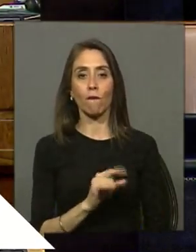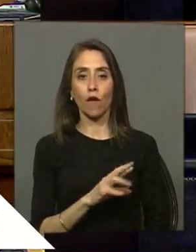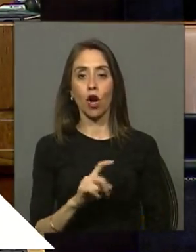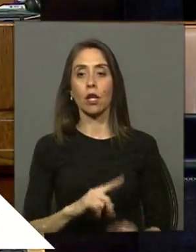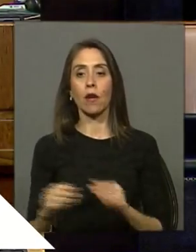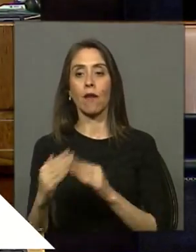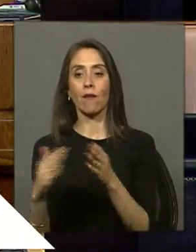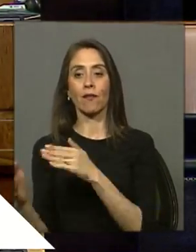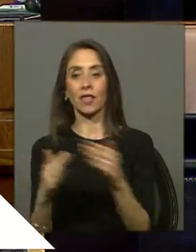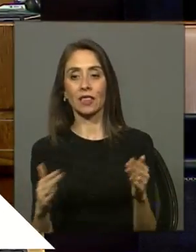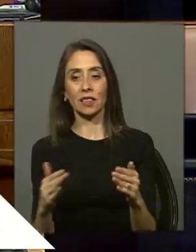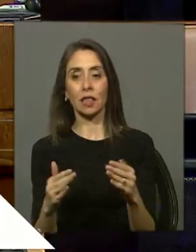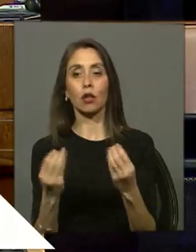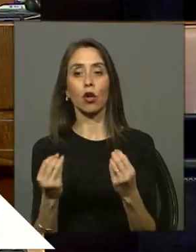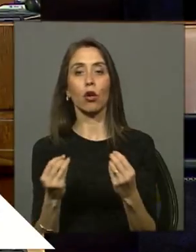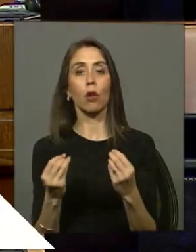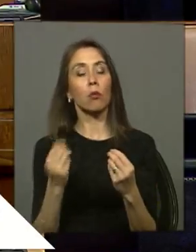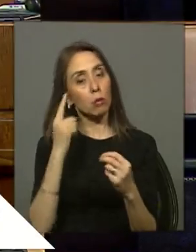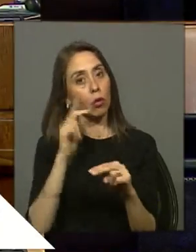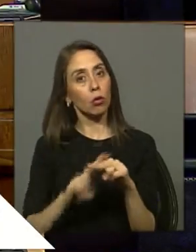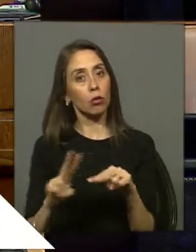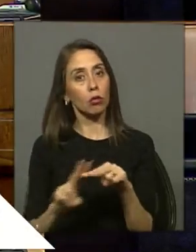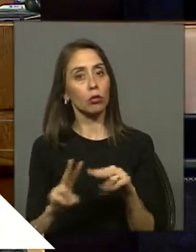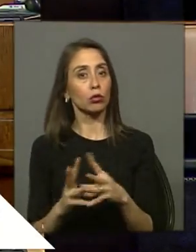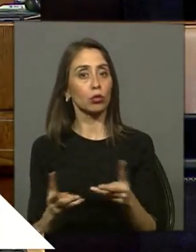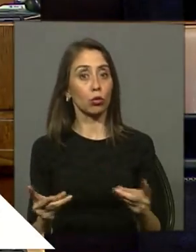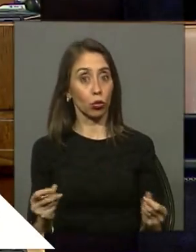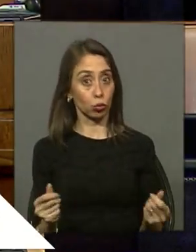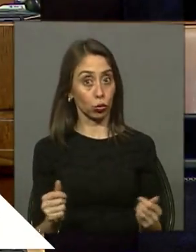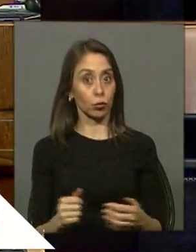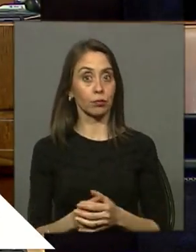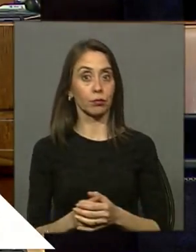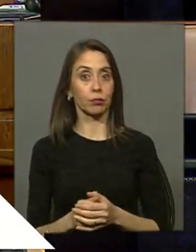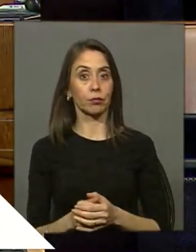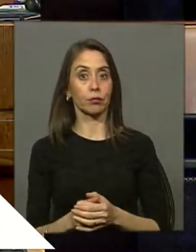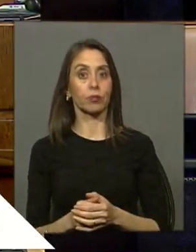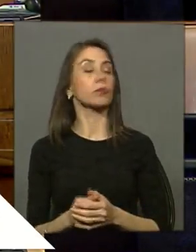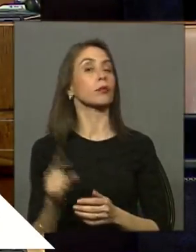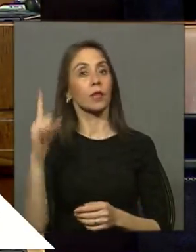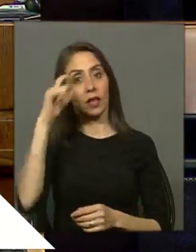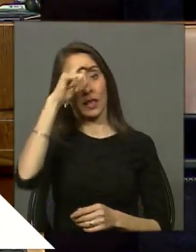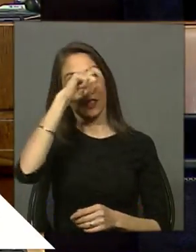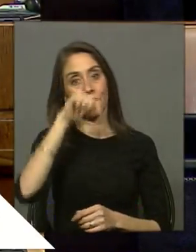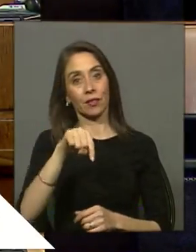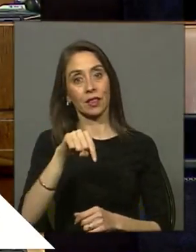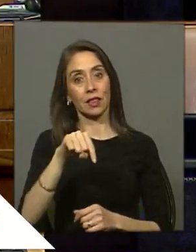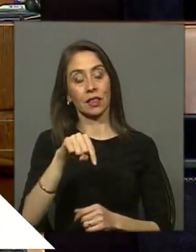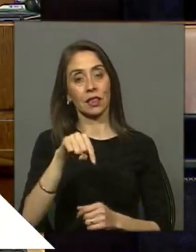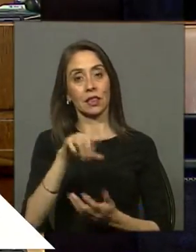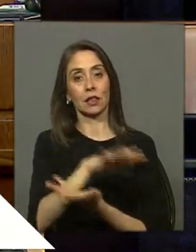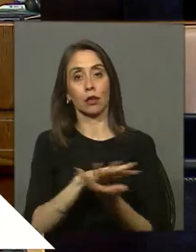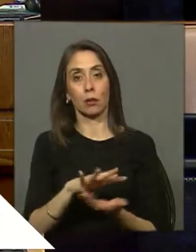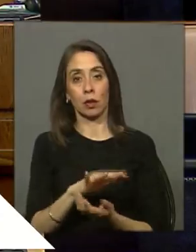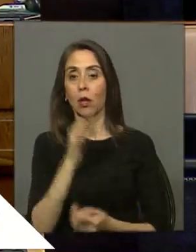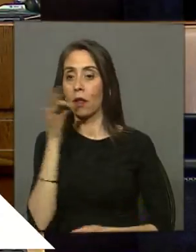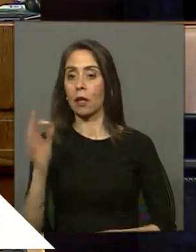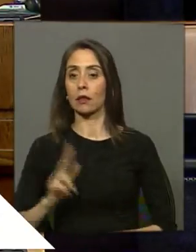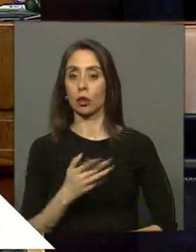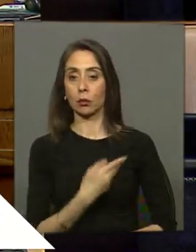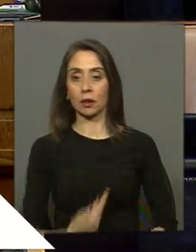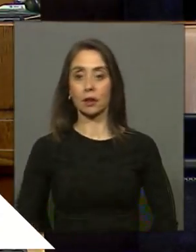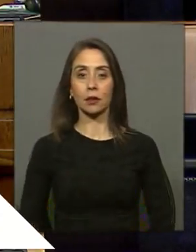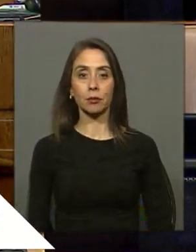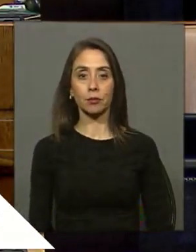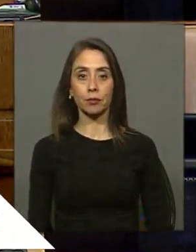a objeto de allanar un camino de solución para este difícil y complejo problema he dicho señor presidente